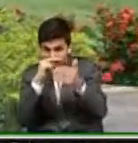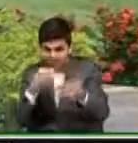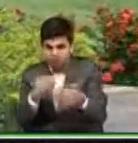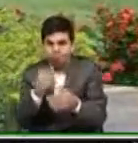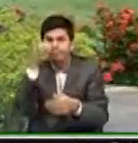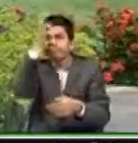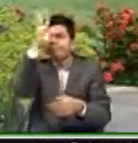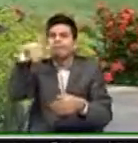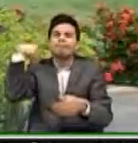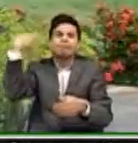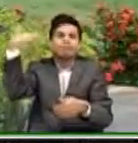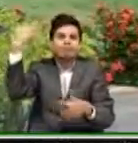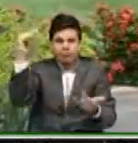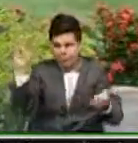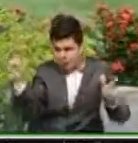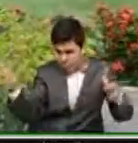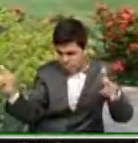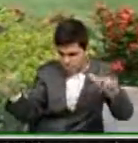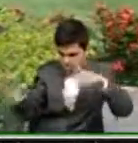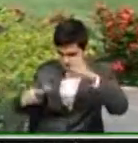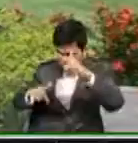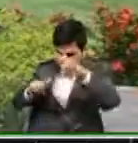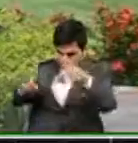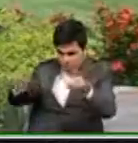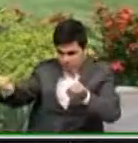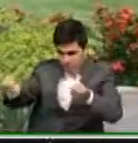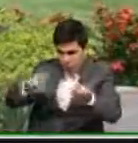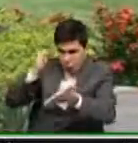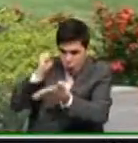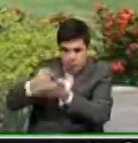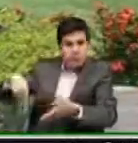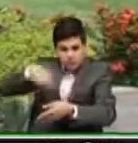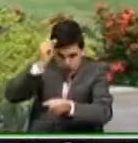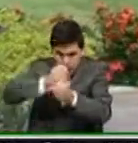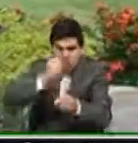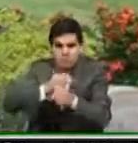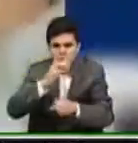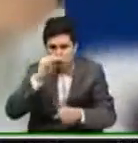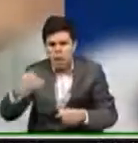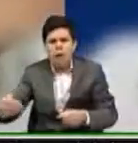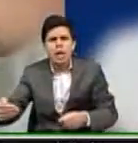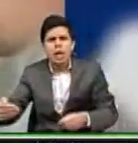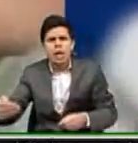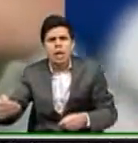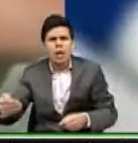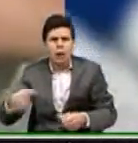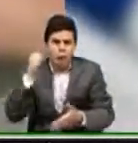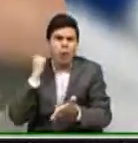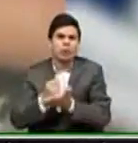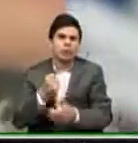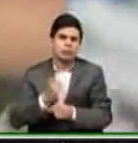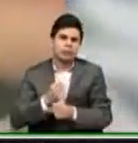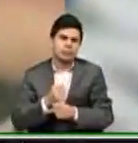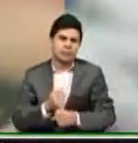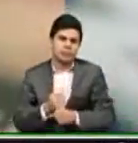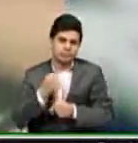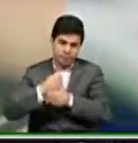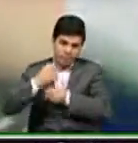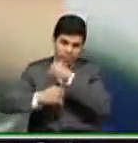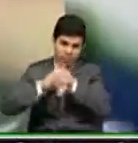caer en manos de aquellos adultos que los ponen a trabajar a edades muy tempranas. En el